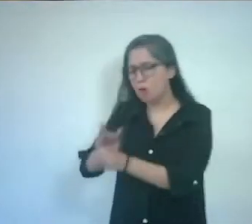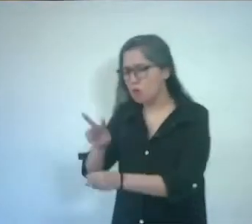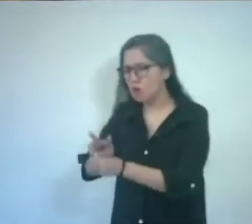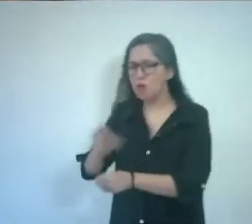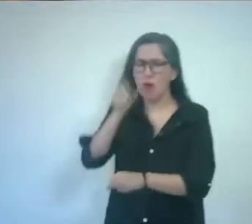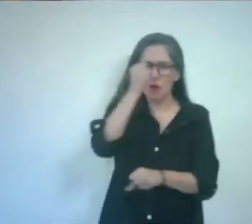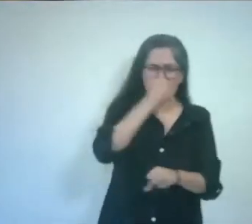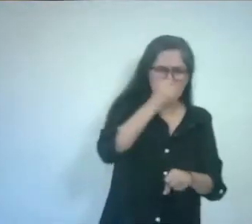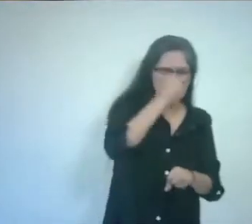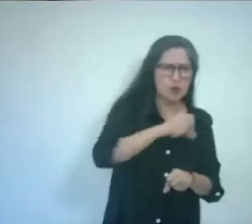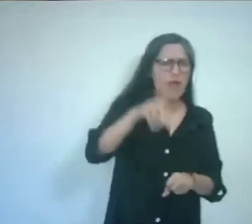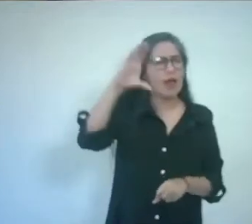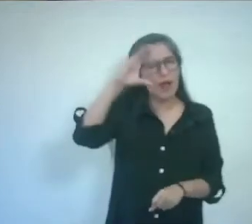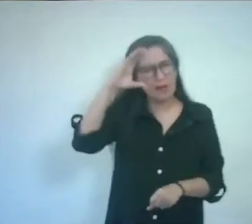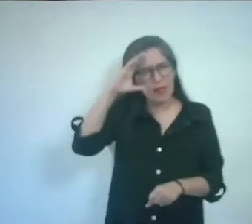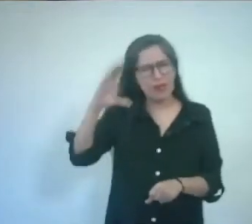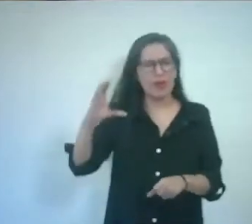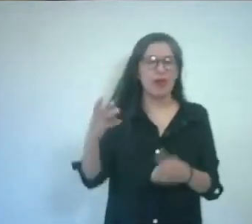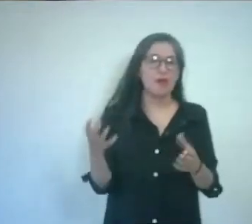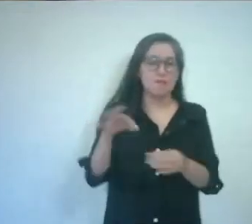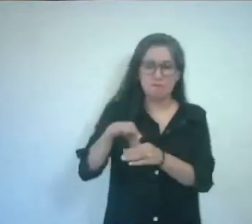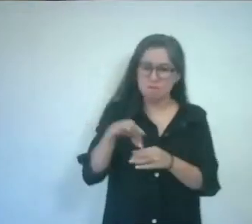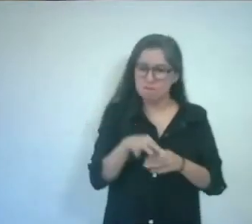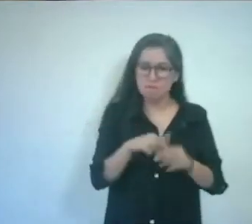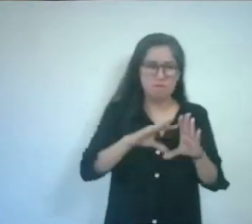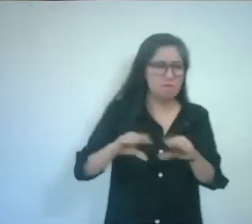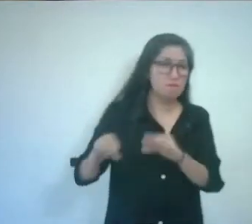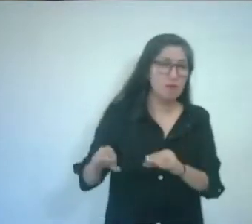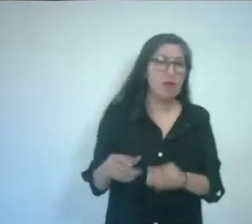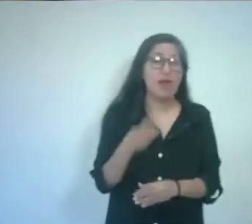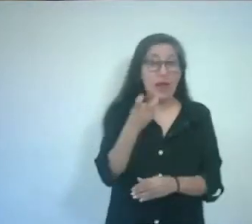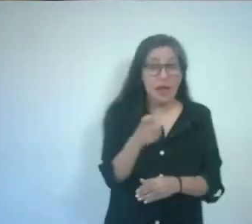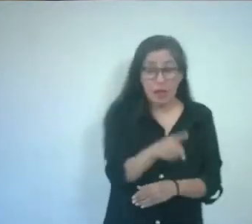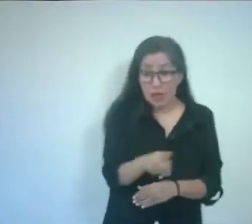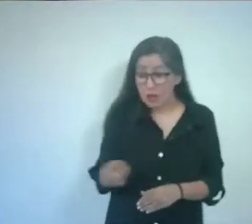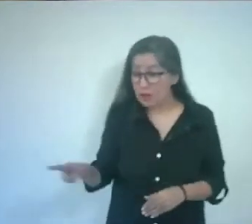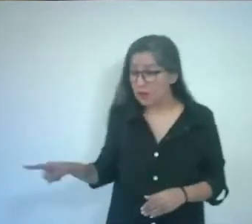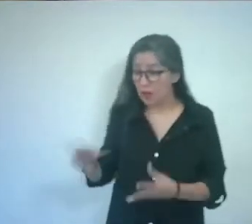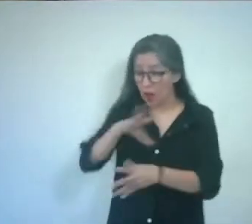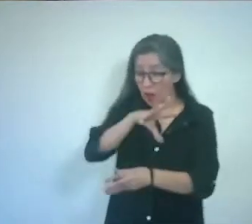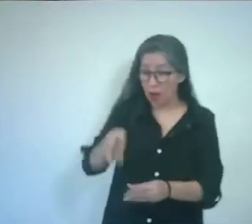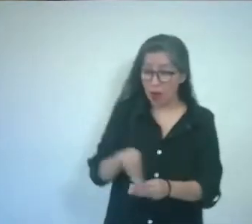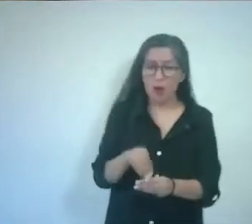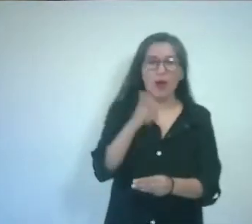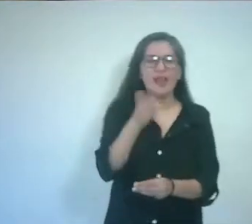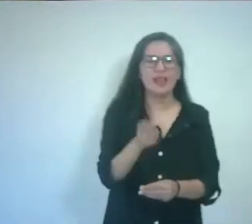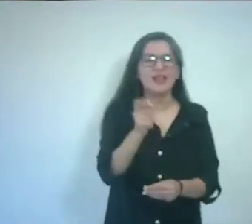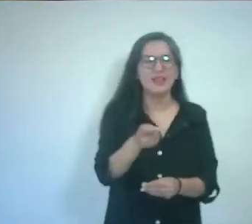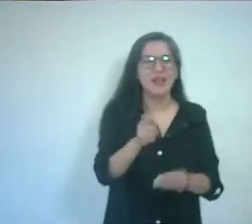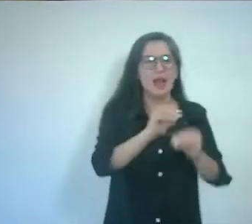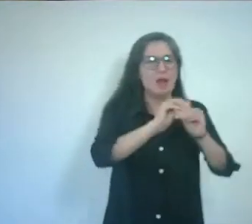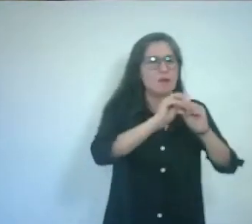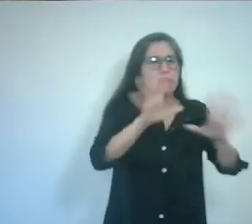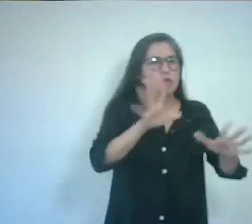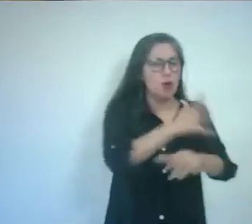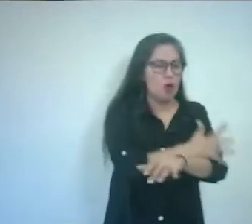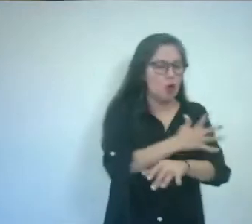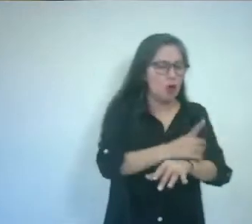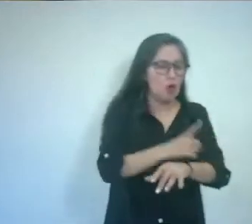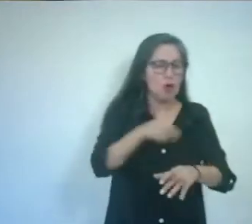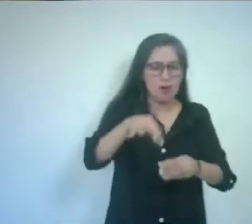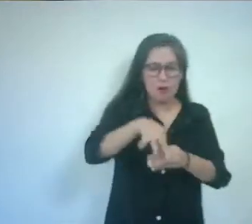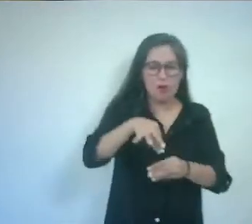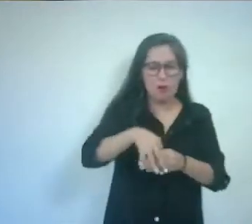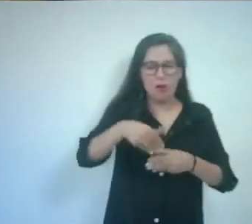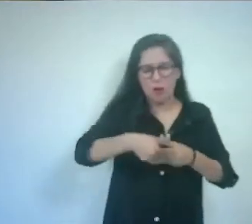supervisores, capacitadores electorales. Nos ayudan a brindar certeza y legalidad a esta jornada electoral. Quiero